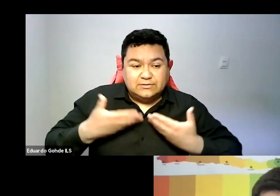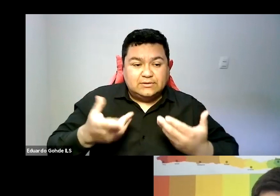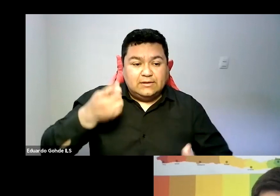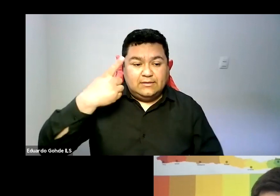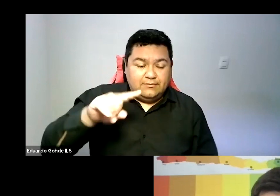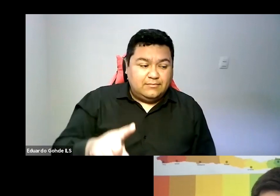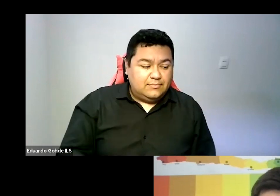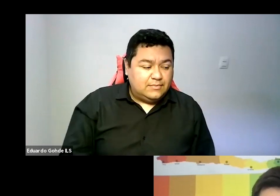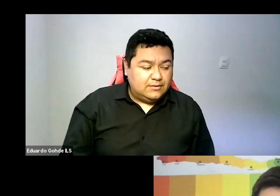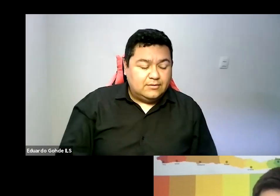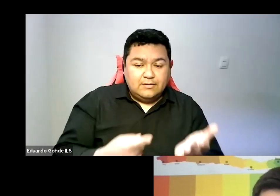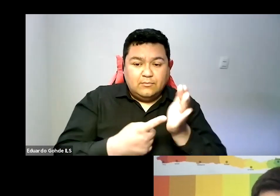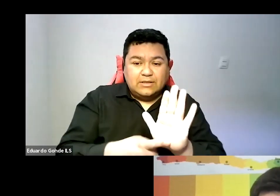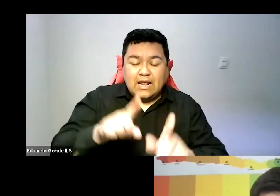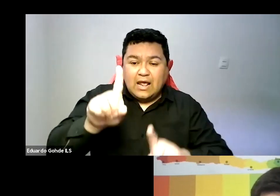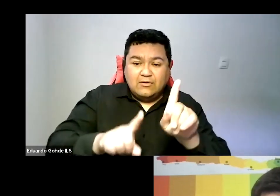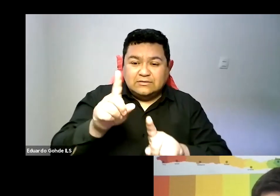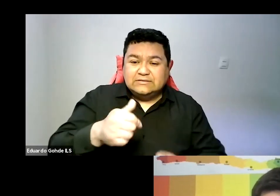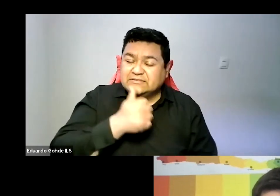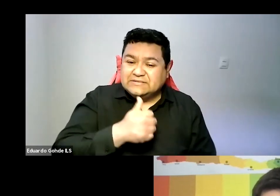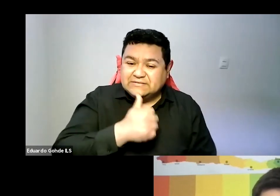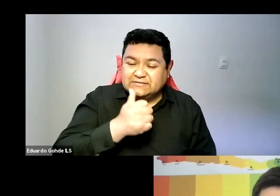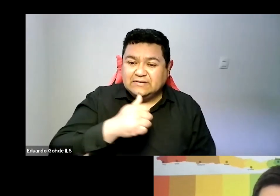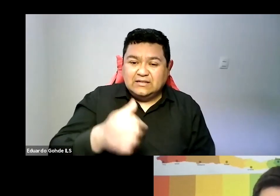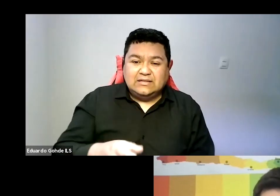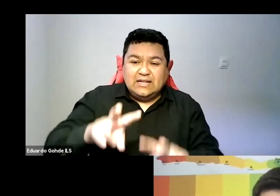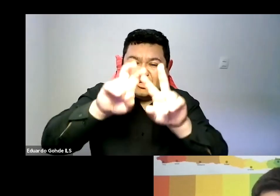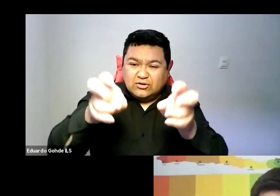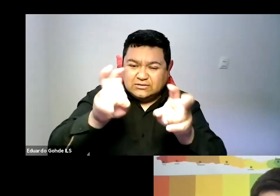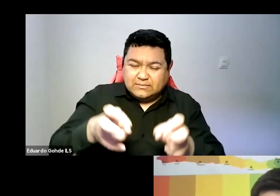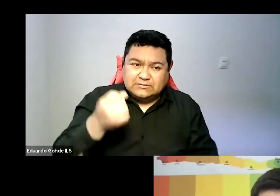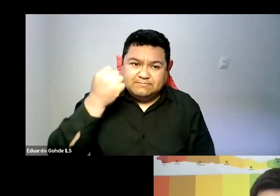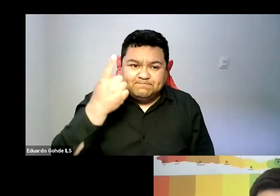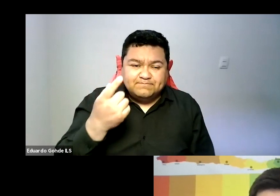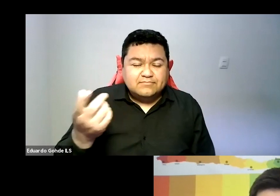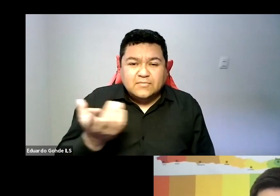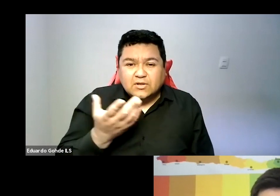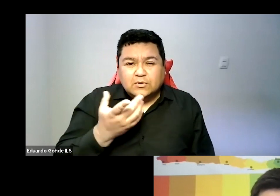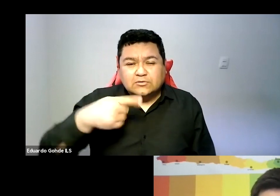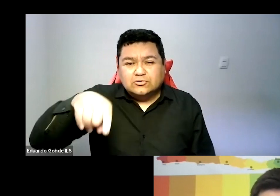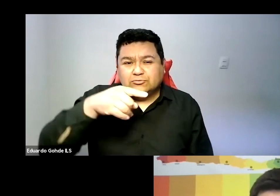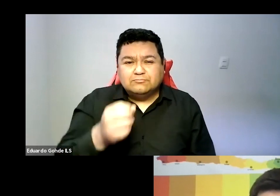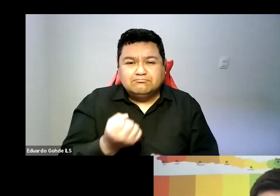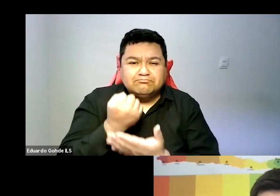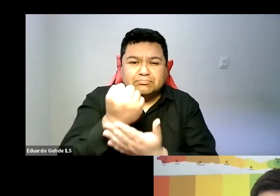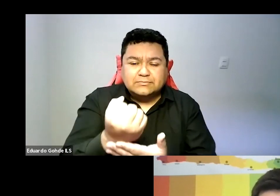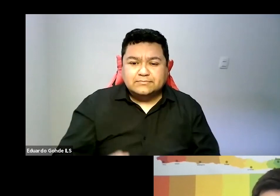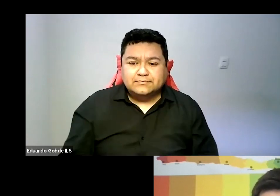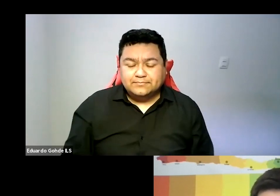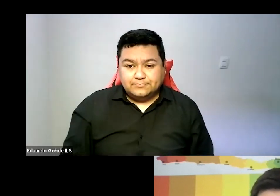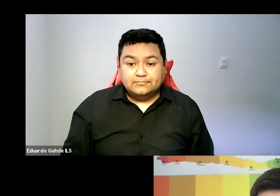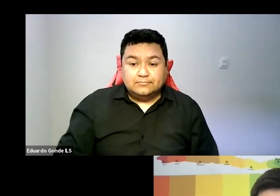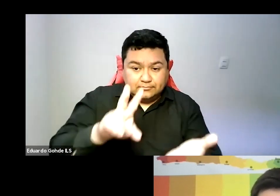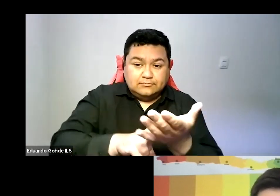embargo, evidencian falencias en la conceptualización. ¿Qué alternativas se podrían plantear a esta situación? Tiene toda la